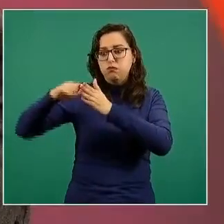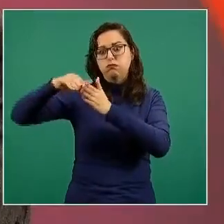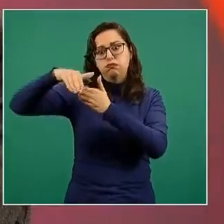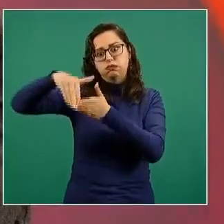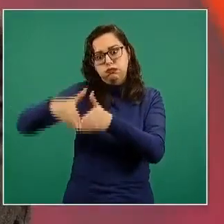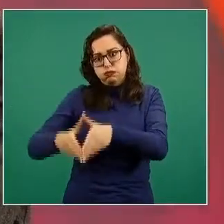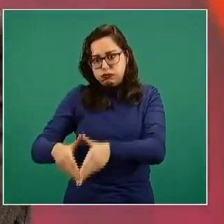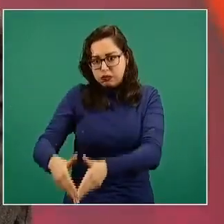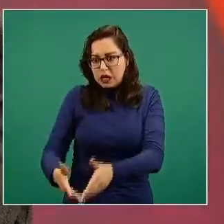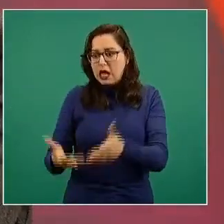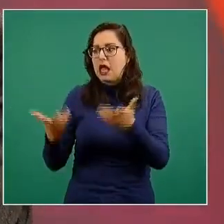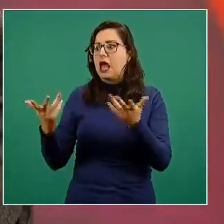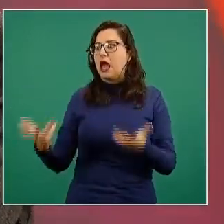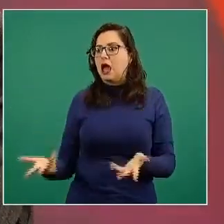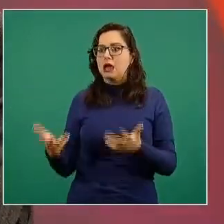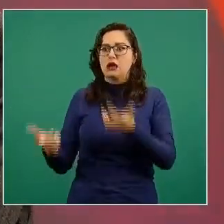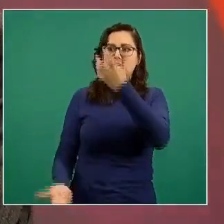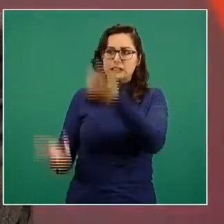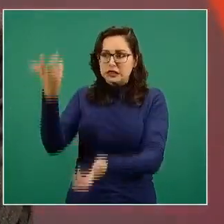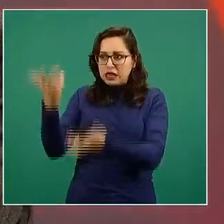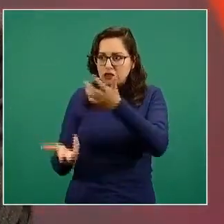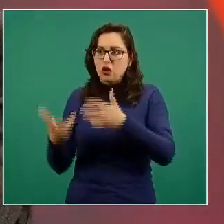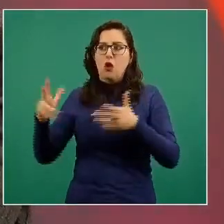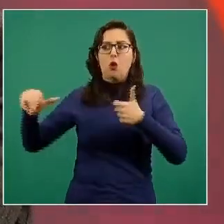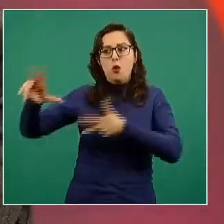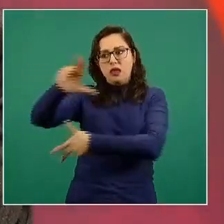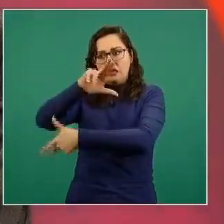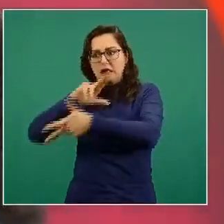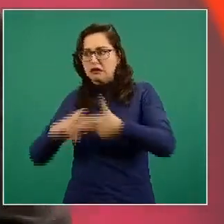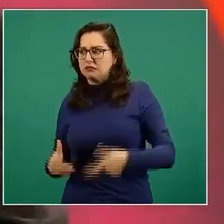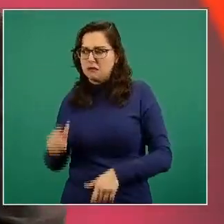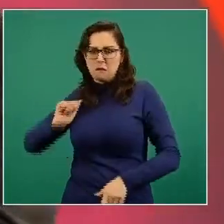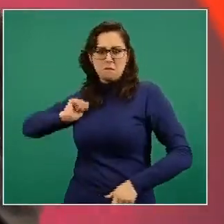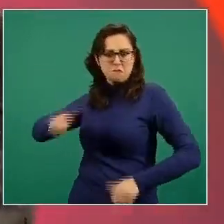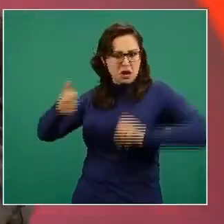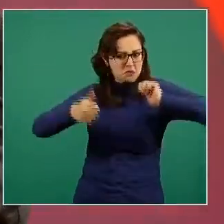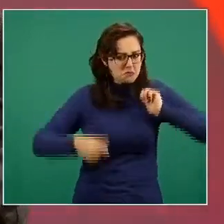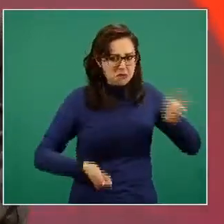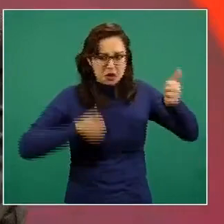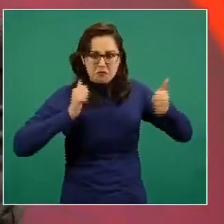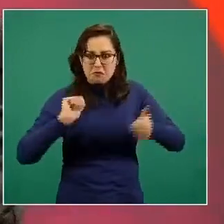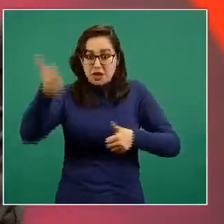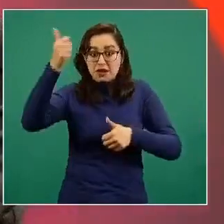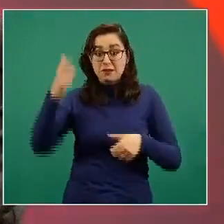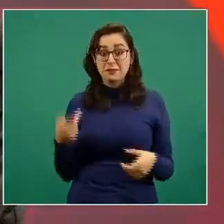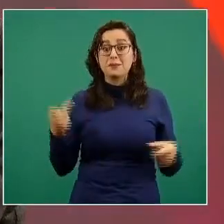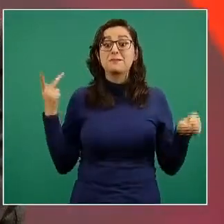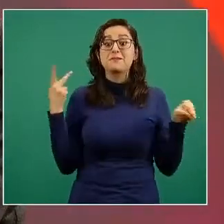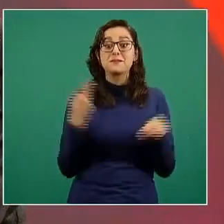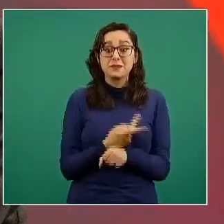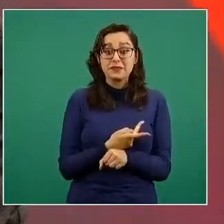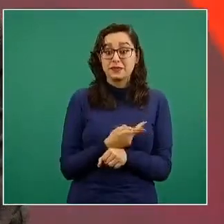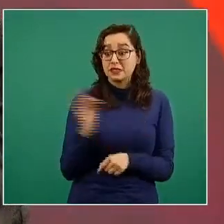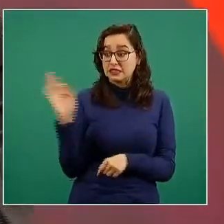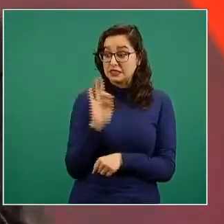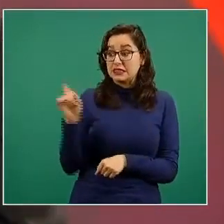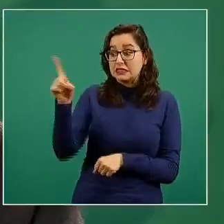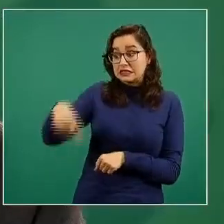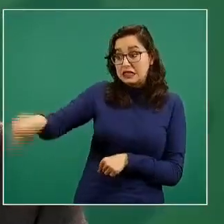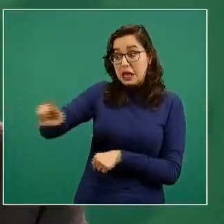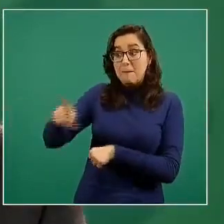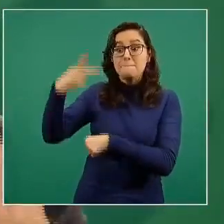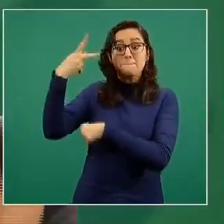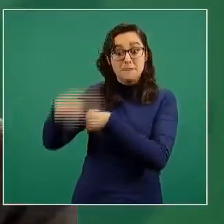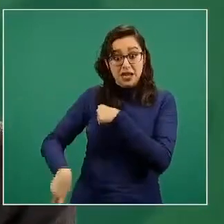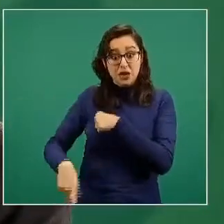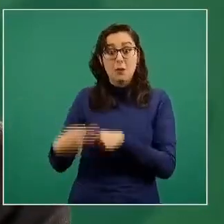huracán. Si cada quien ve por sí mismo, lo que va a hacer es que los otros pueden estar en gran riesgo, pero esa